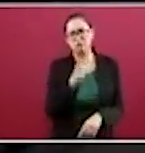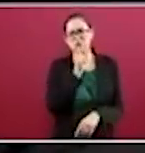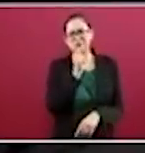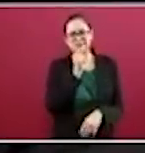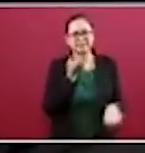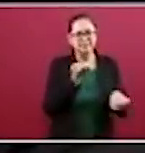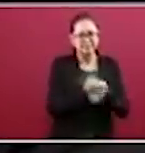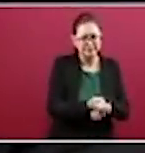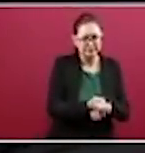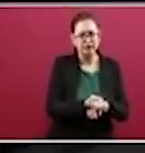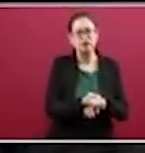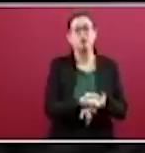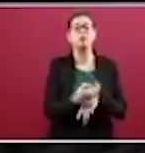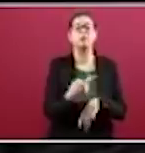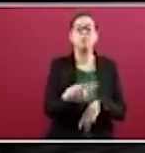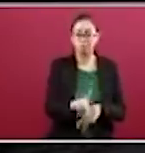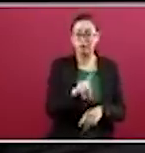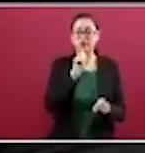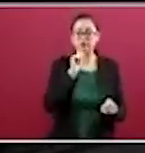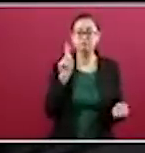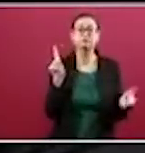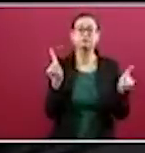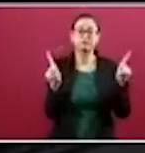también una